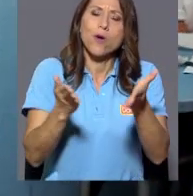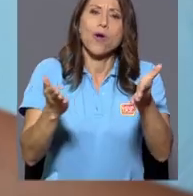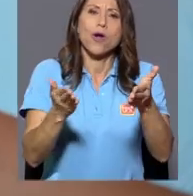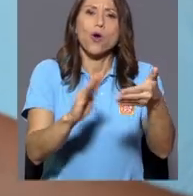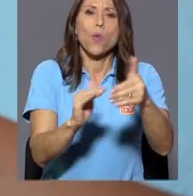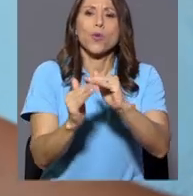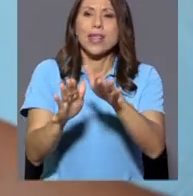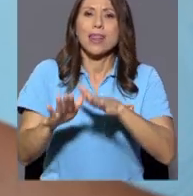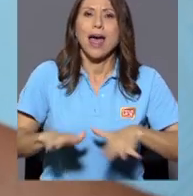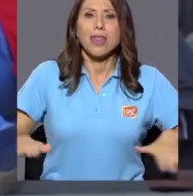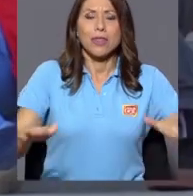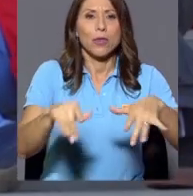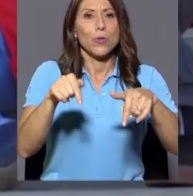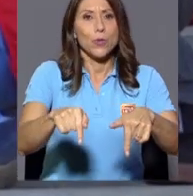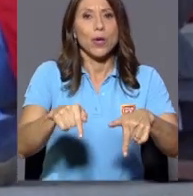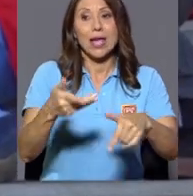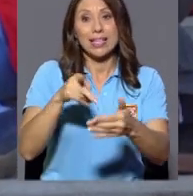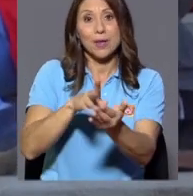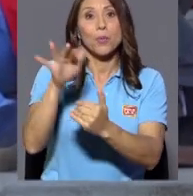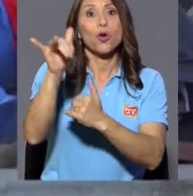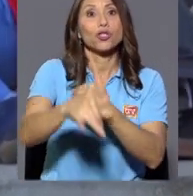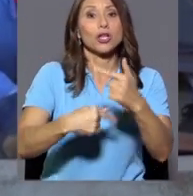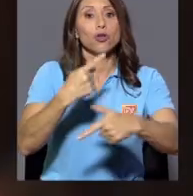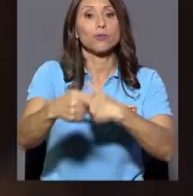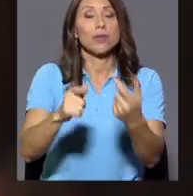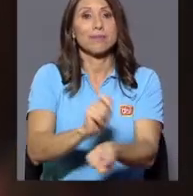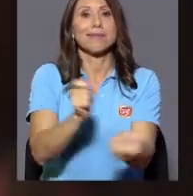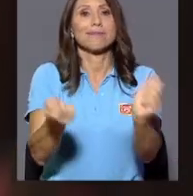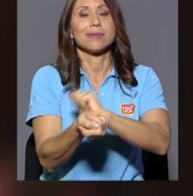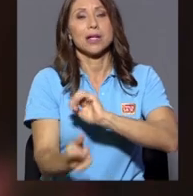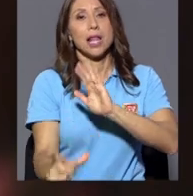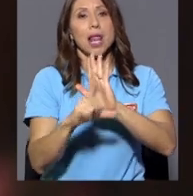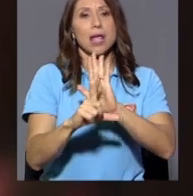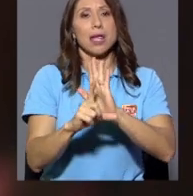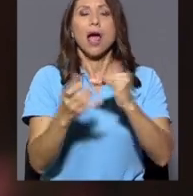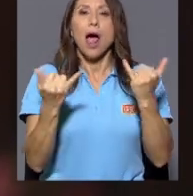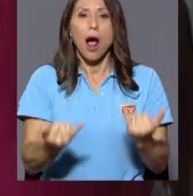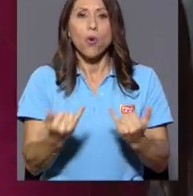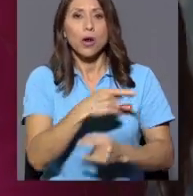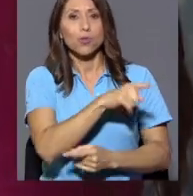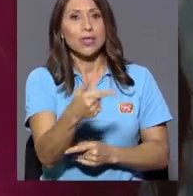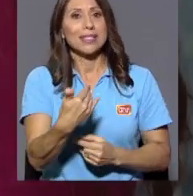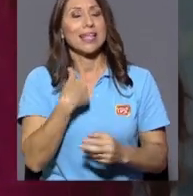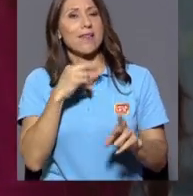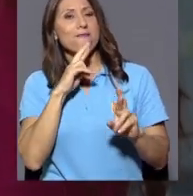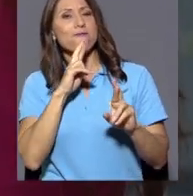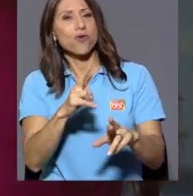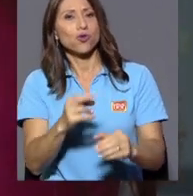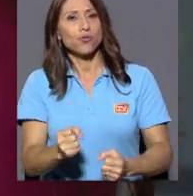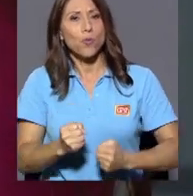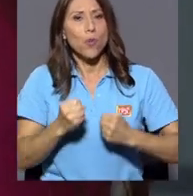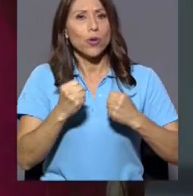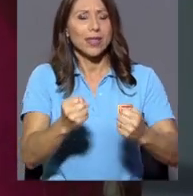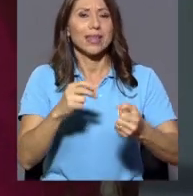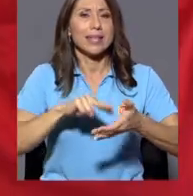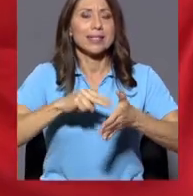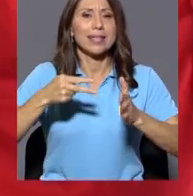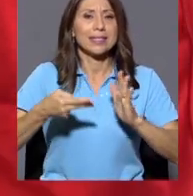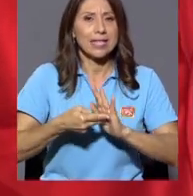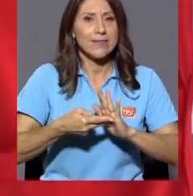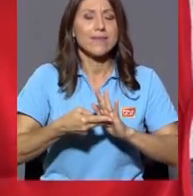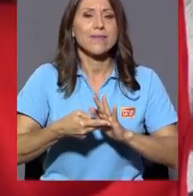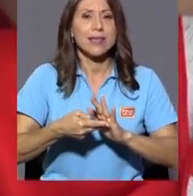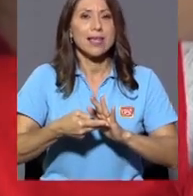hizo que aquel proyecto se convirtiera en ley que ahora ustedes tengan digamos frutos potentes de lo que significa en este caso